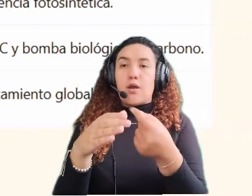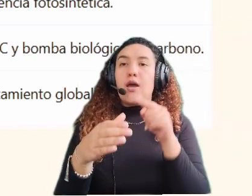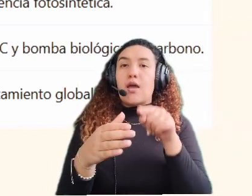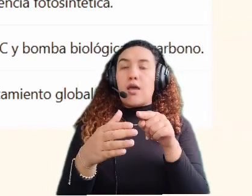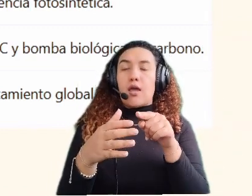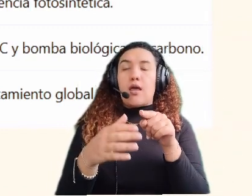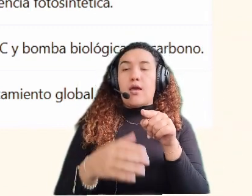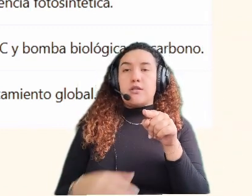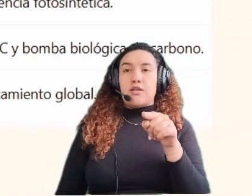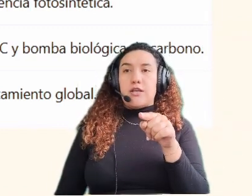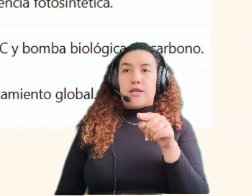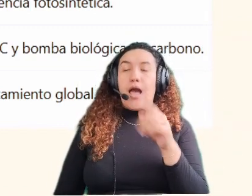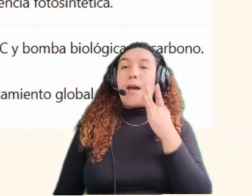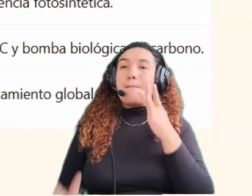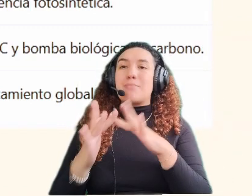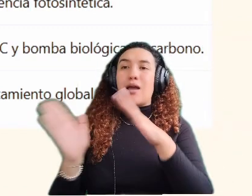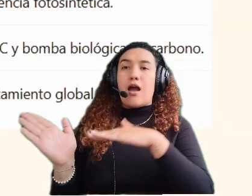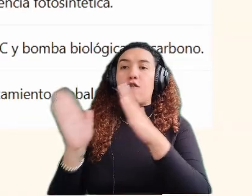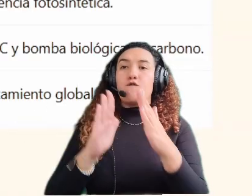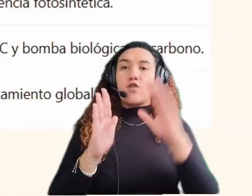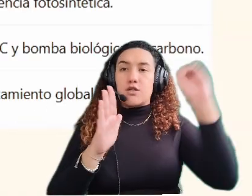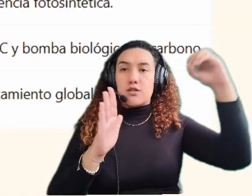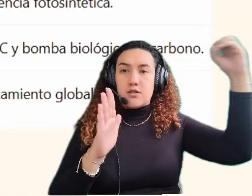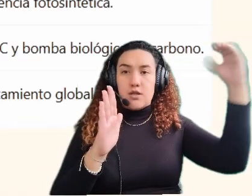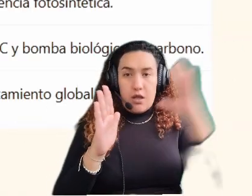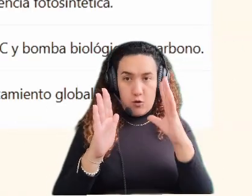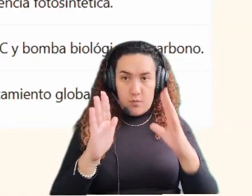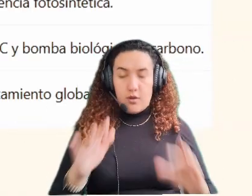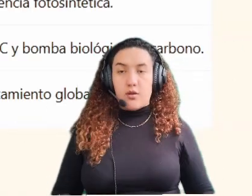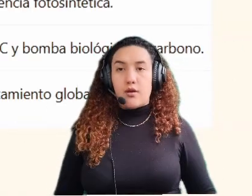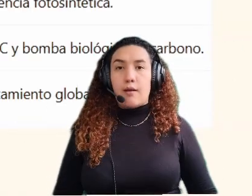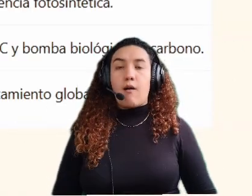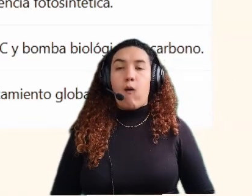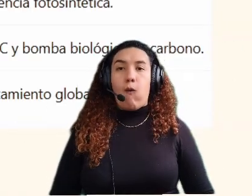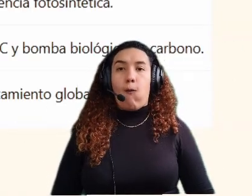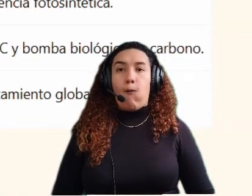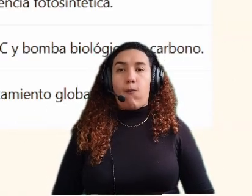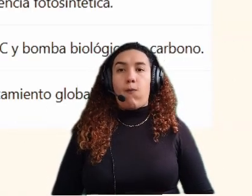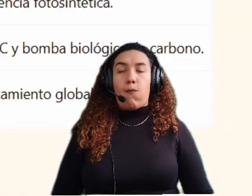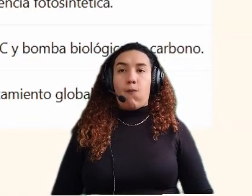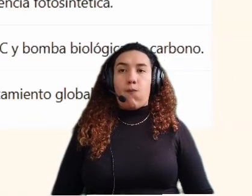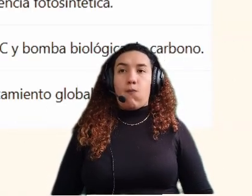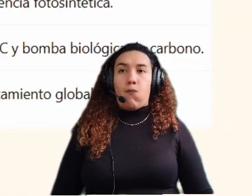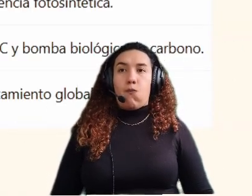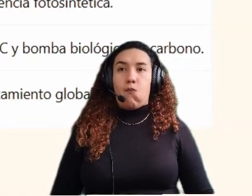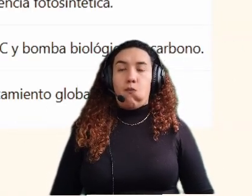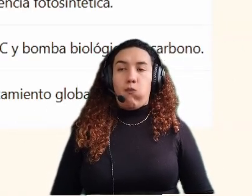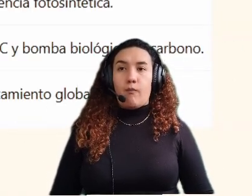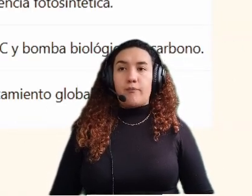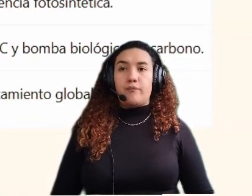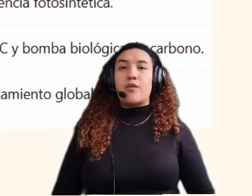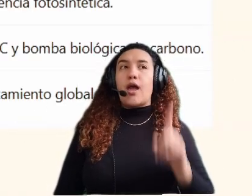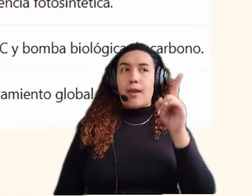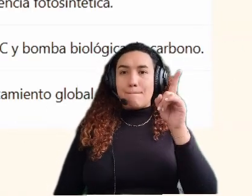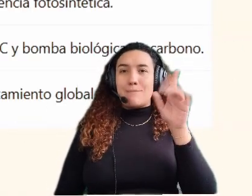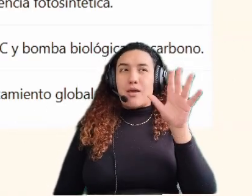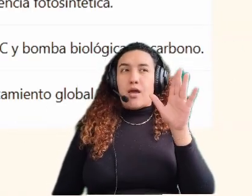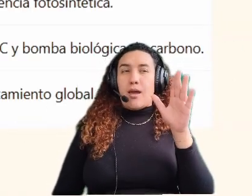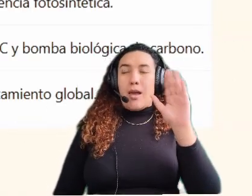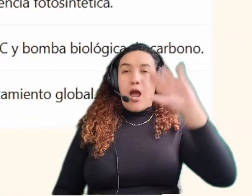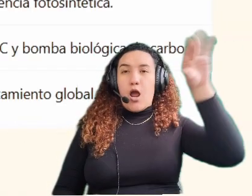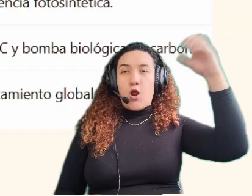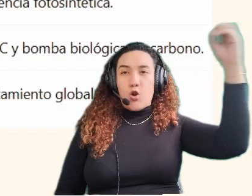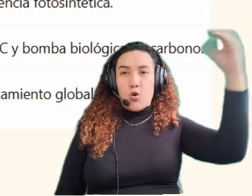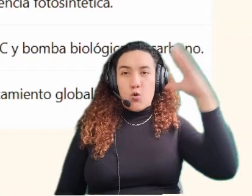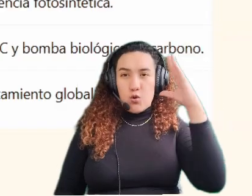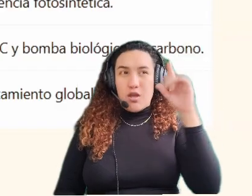celulares de la fotosíntesis, que sería la fase luminosa en los tilacoides, que como les dije anteriormente, es donde se capta la luz